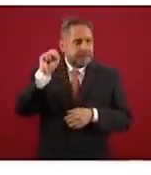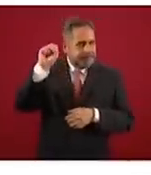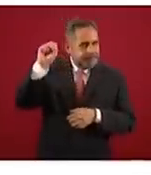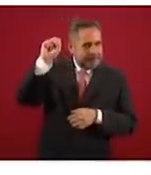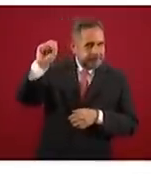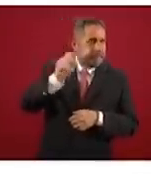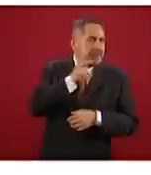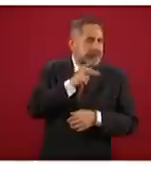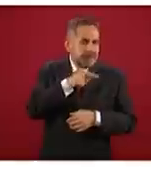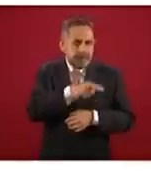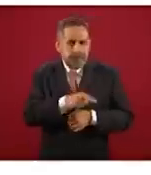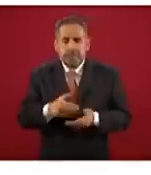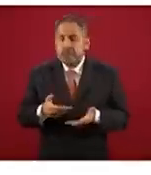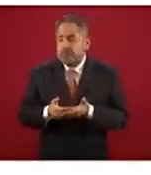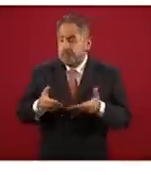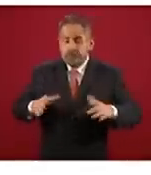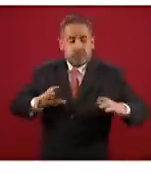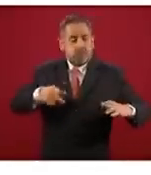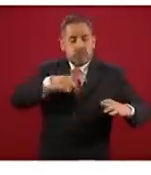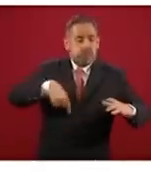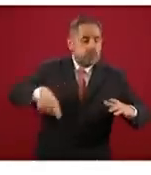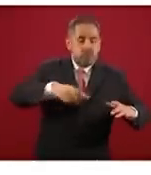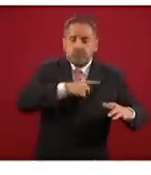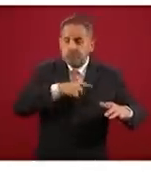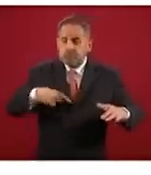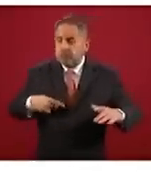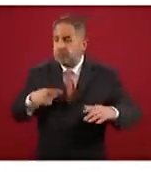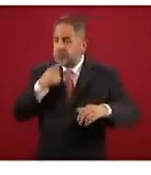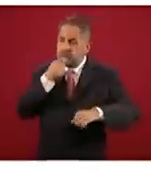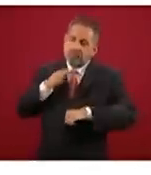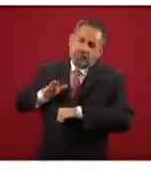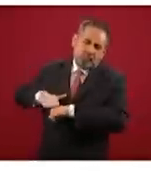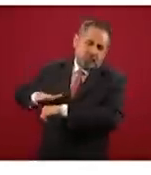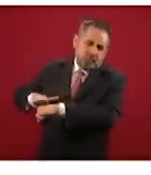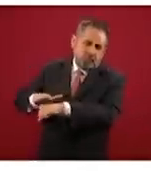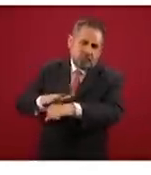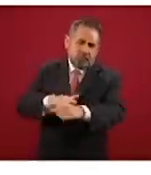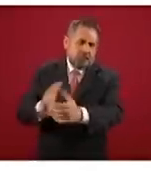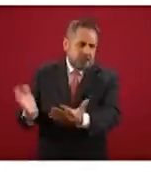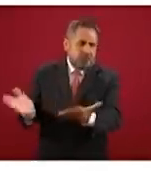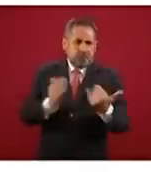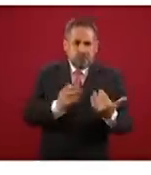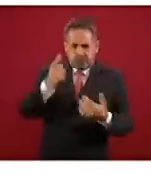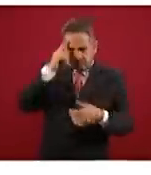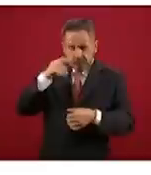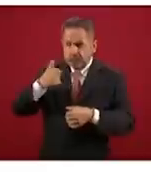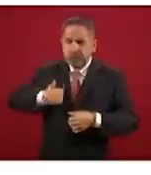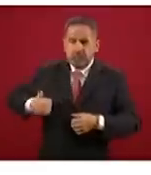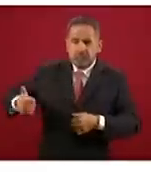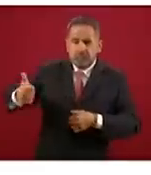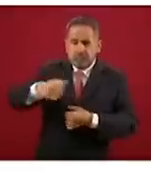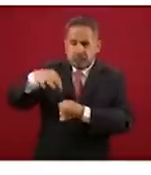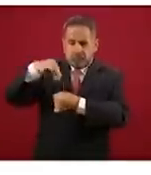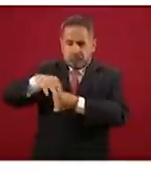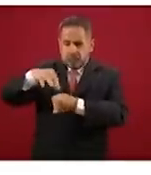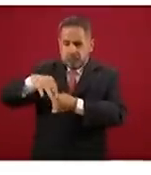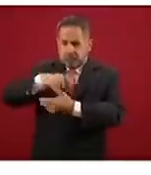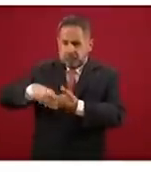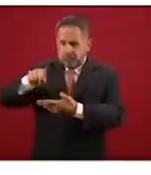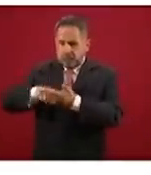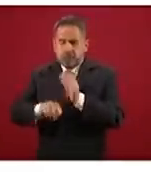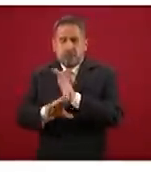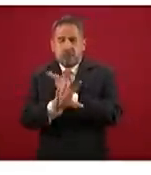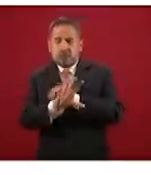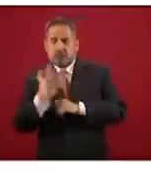la actual dirigencia sindical deberá convocar a elecciones para cubrir dicha